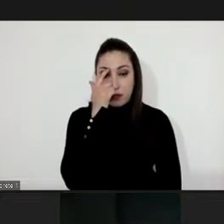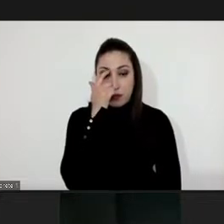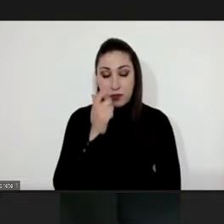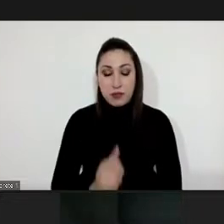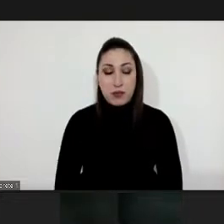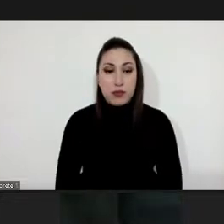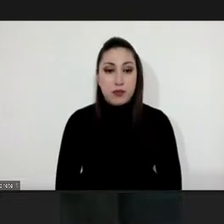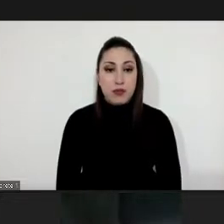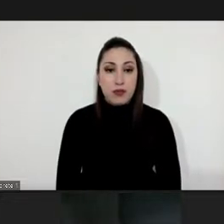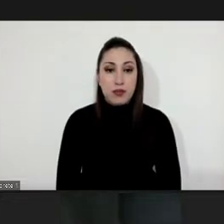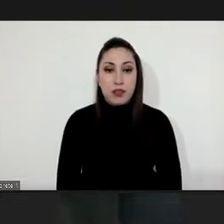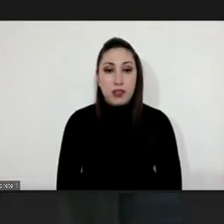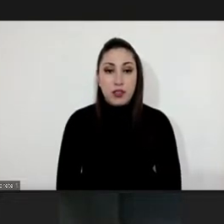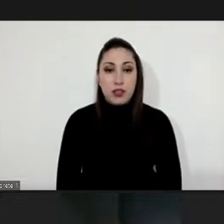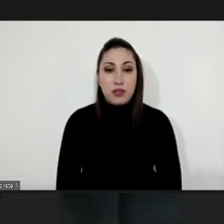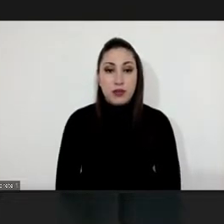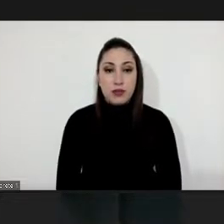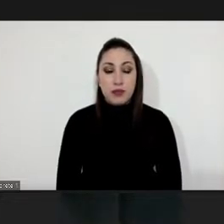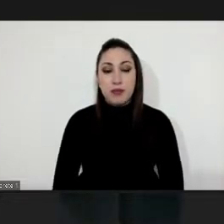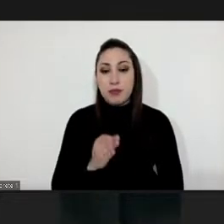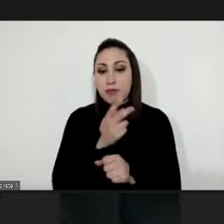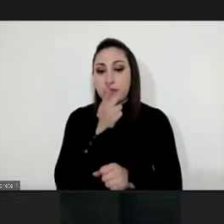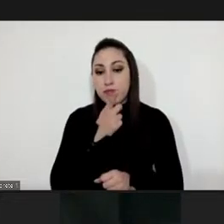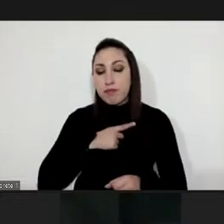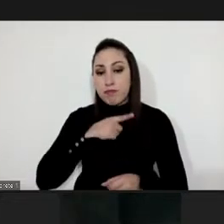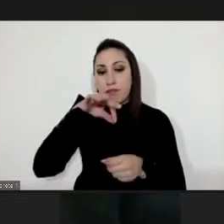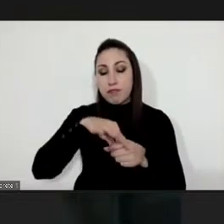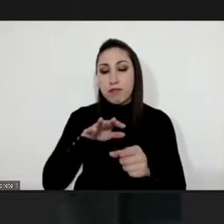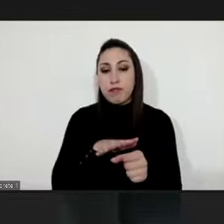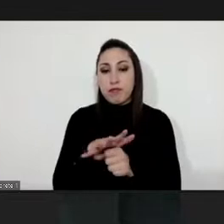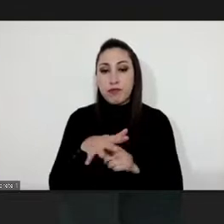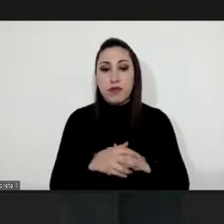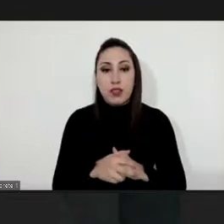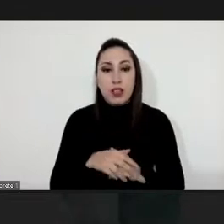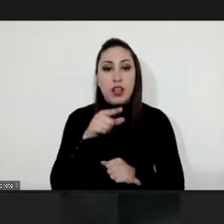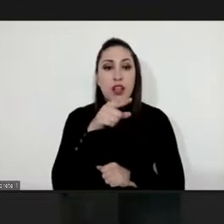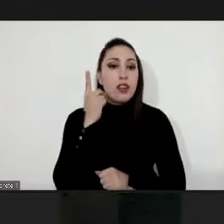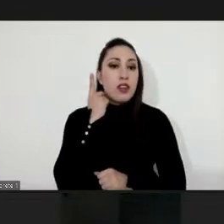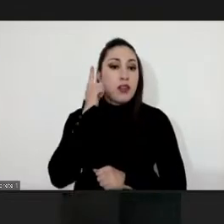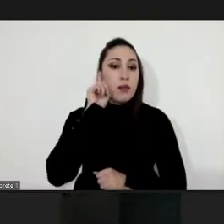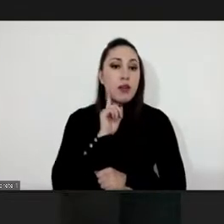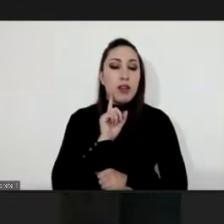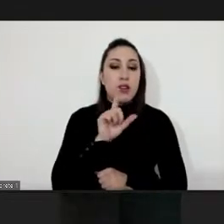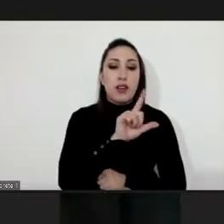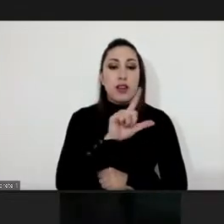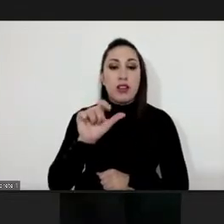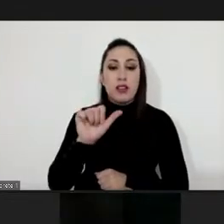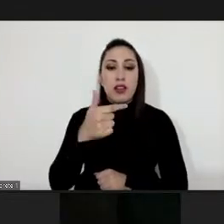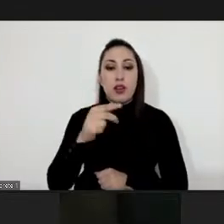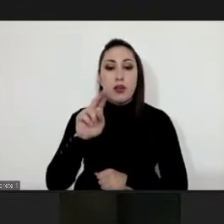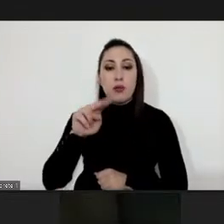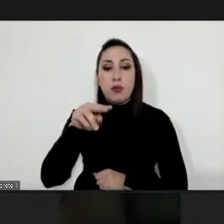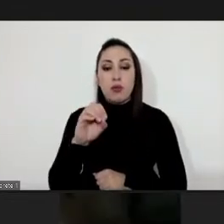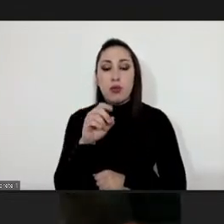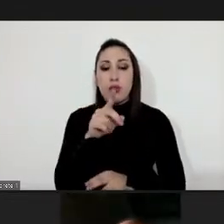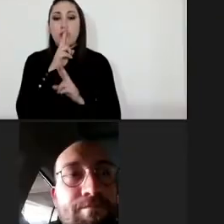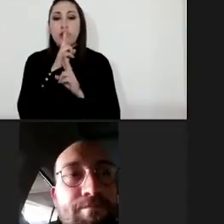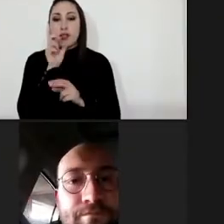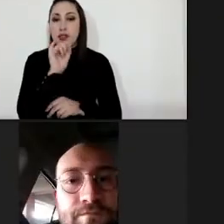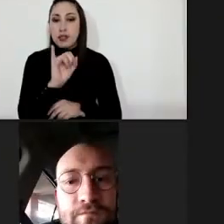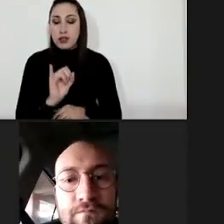Por lo anterior, sírvanse manifestar el sentido de su voto. Marta Patricia Llaguno Pérez. Llaguno Patricia, a